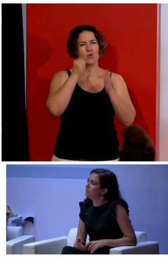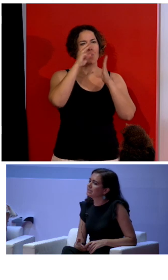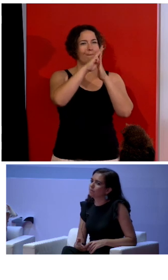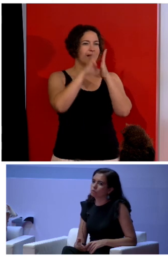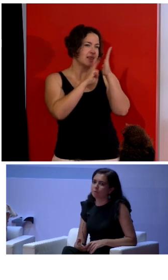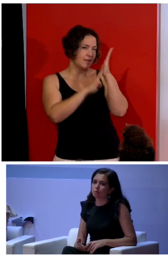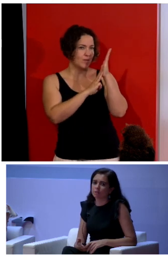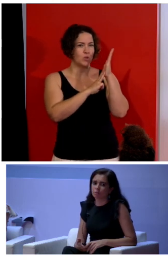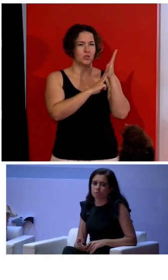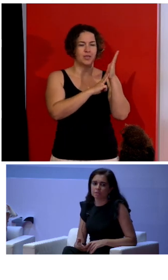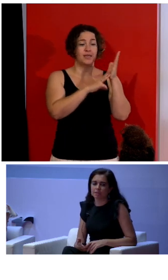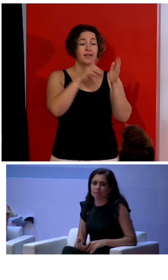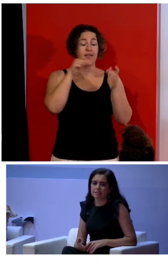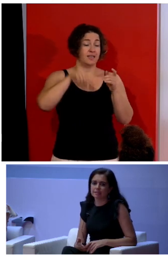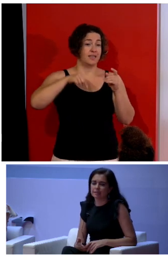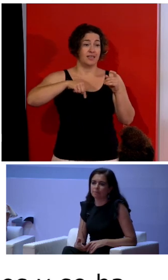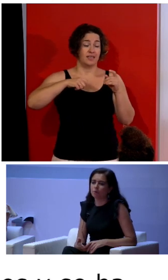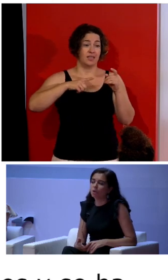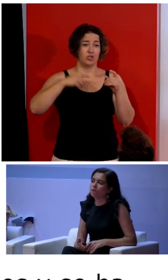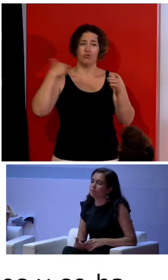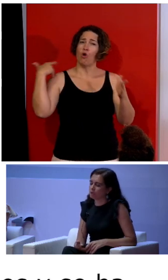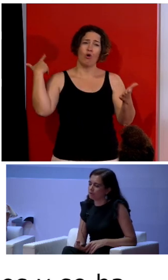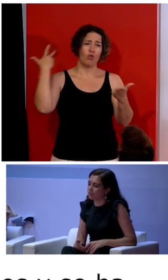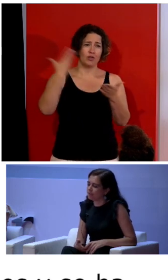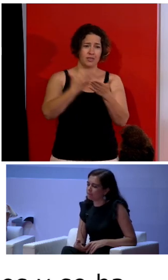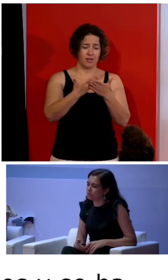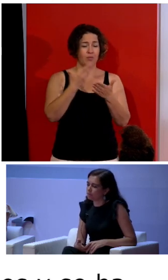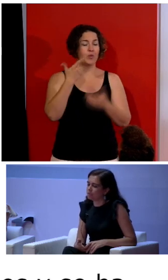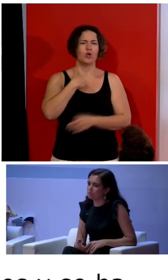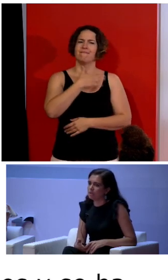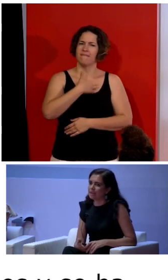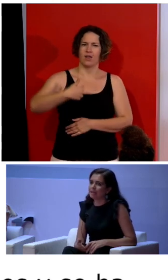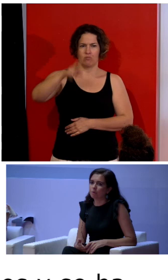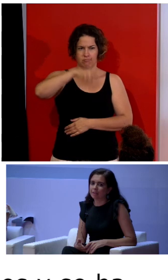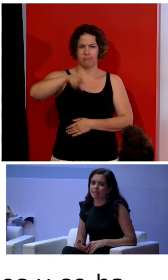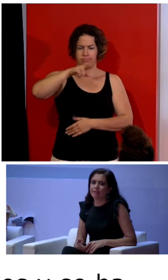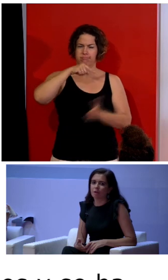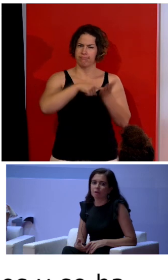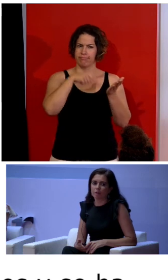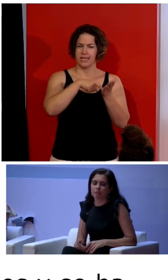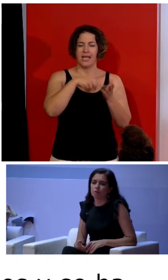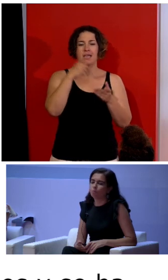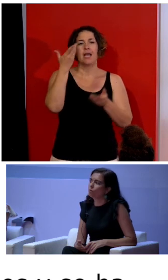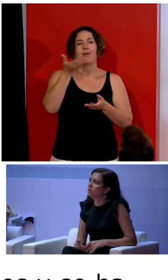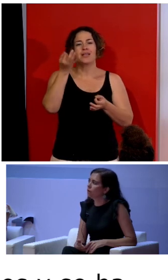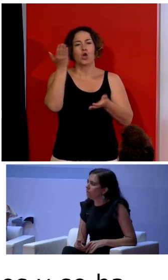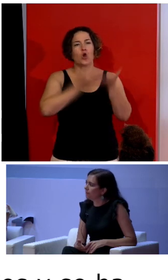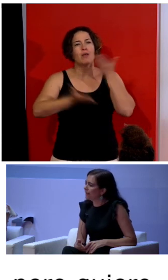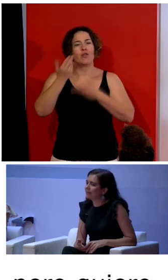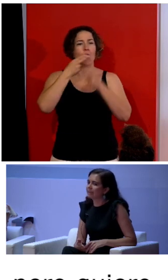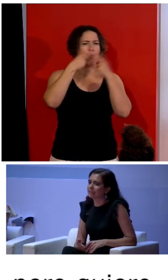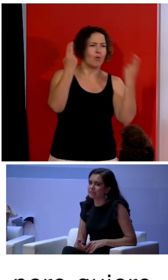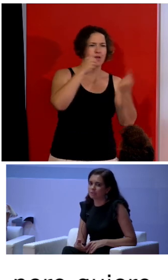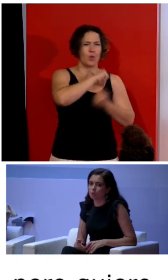y se ha puesto en valor durante todo este tiempo, pero quiero hacer hincapié sobre ello, la importancia de la colaboración público,